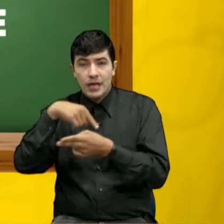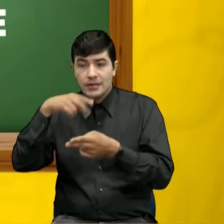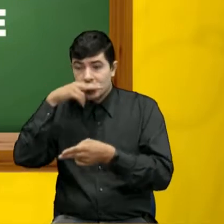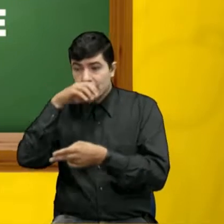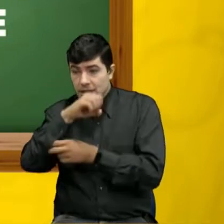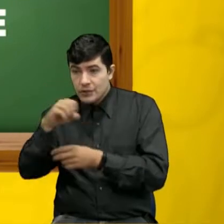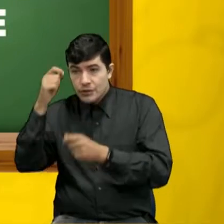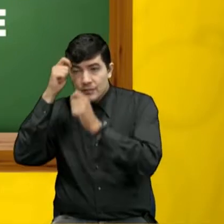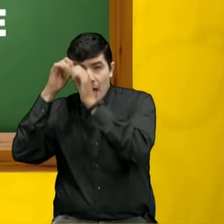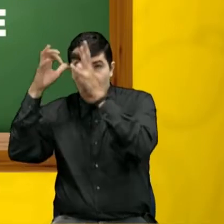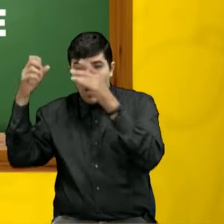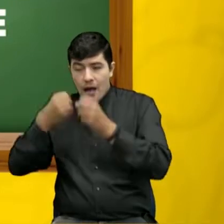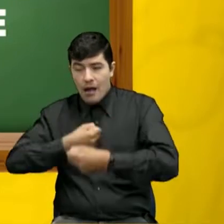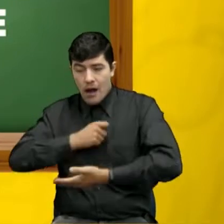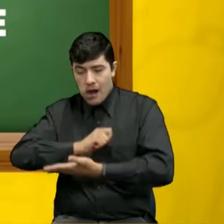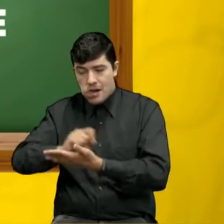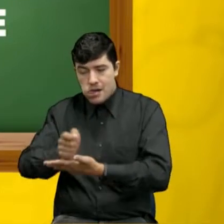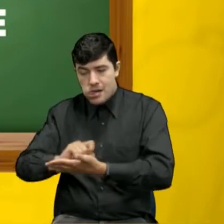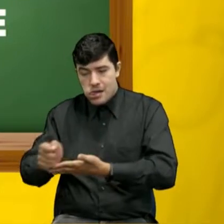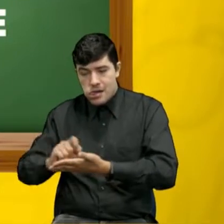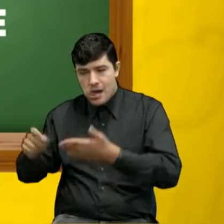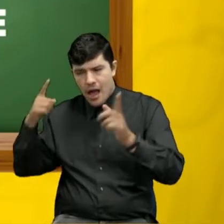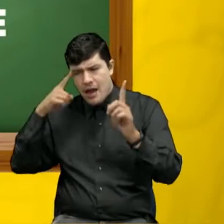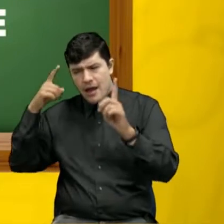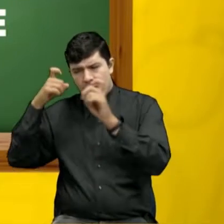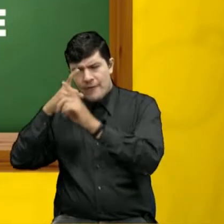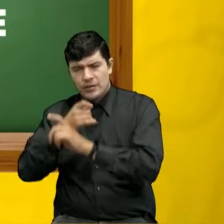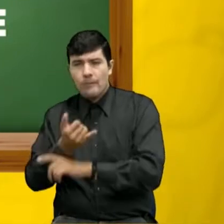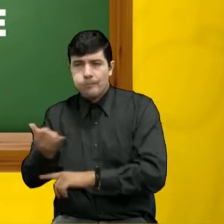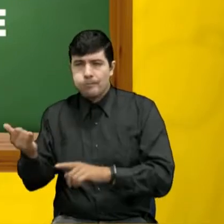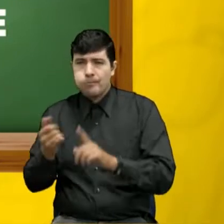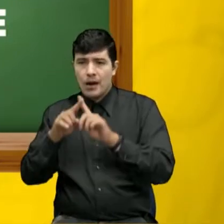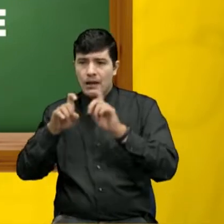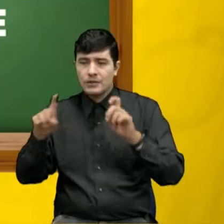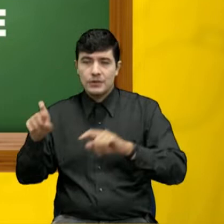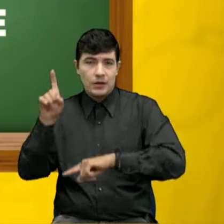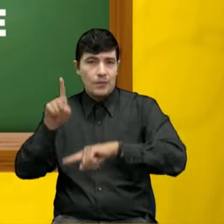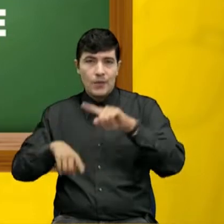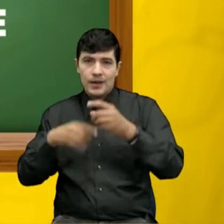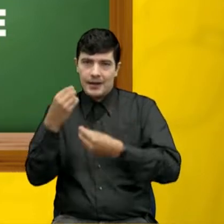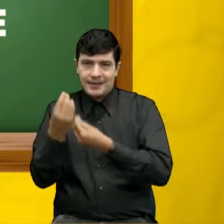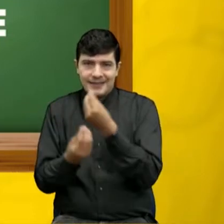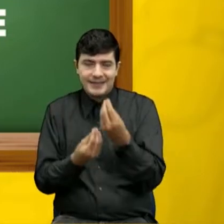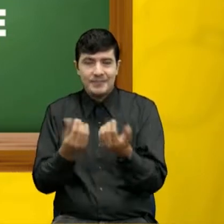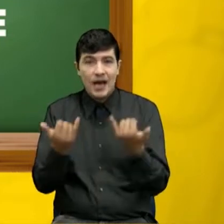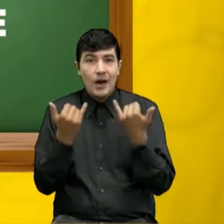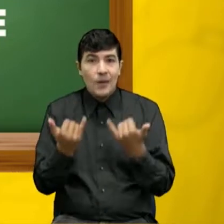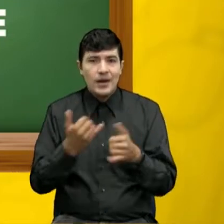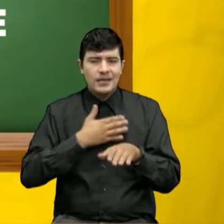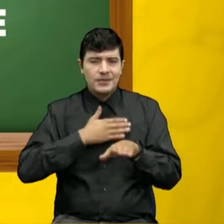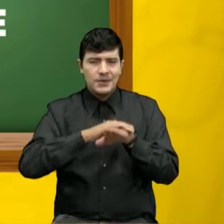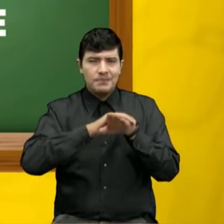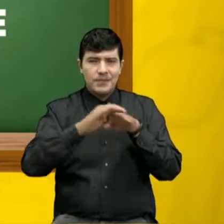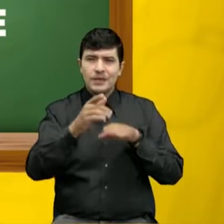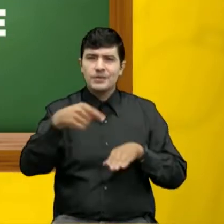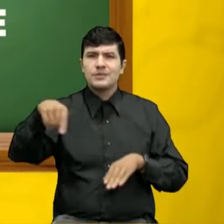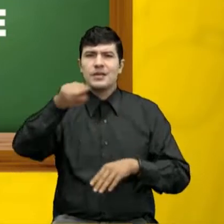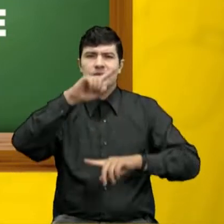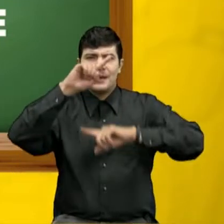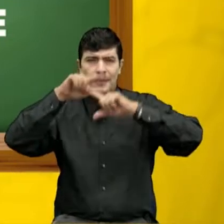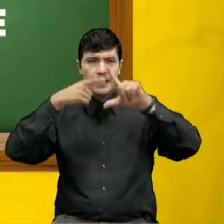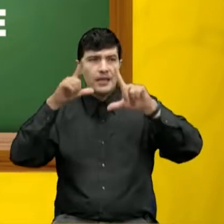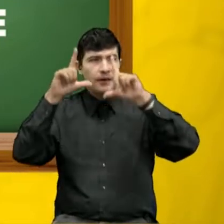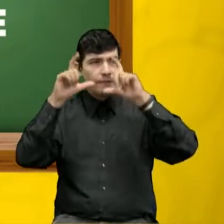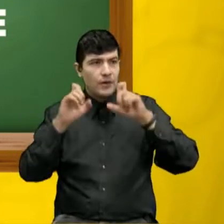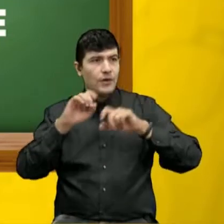también reflexionando sobre estas cosas que no se deben hacer. Amores, yo los invito para que ustedes nos envíen foticos, nos